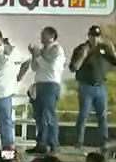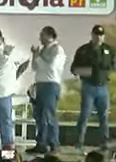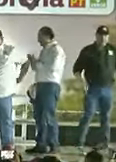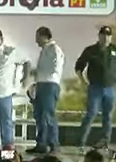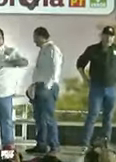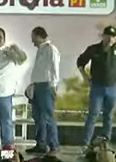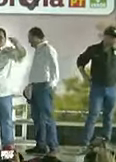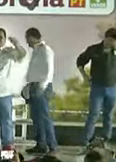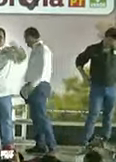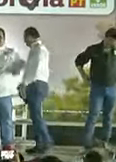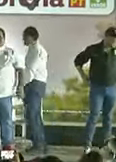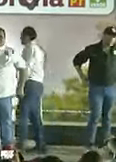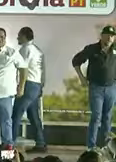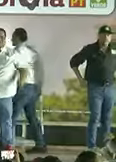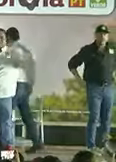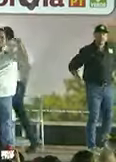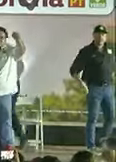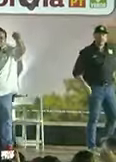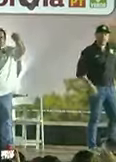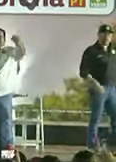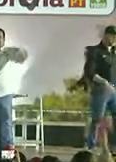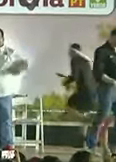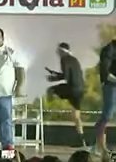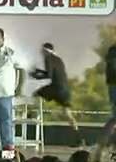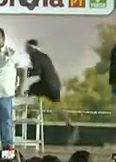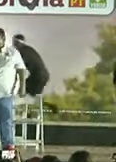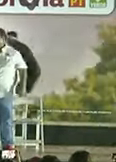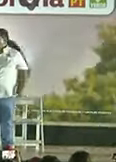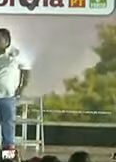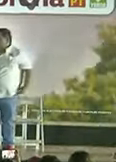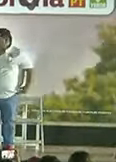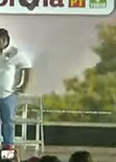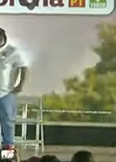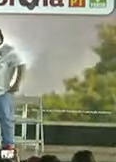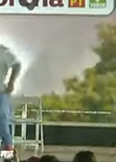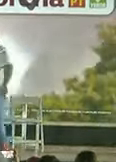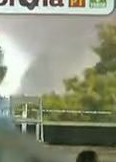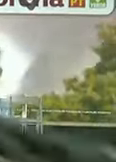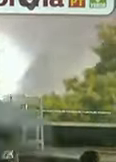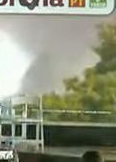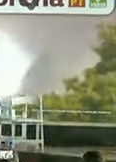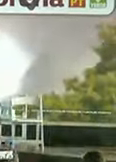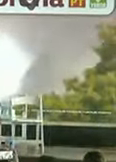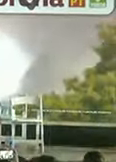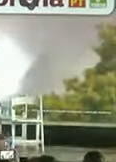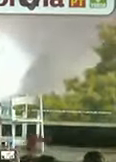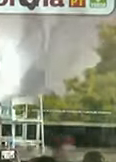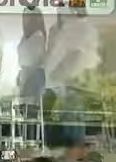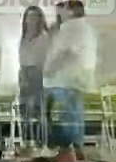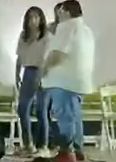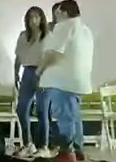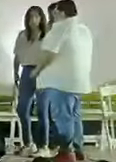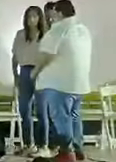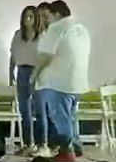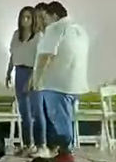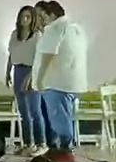Yucatán Viva México invitamos a la doctora Claudia para una foto